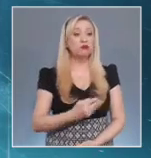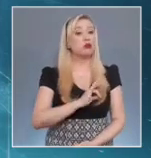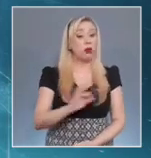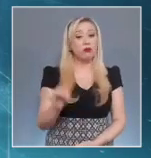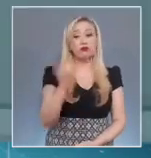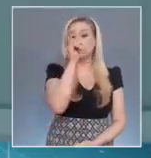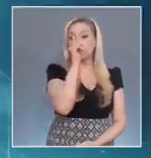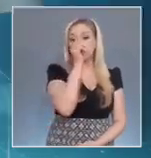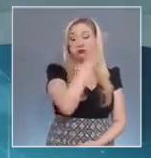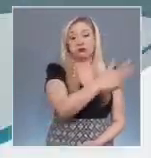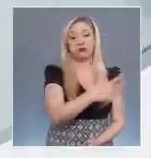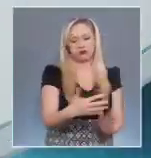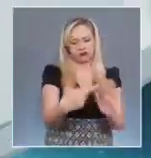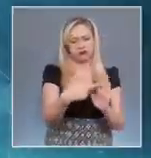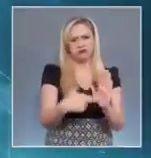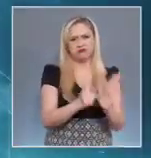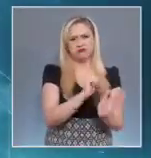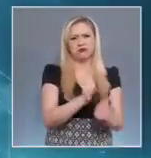el aborto.